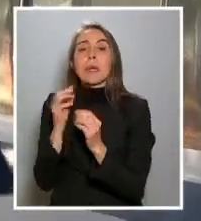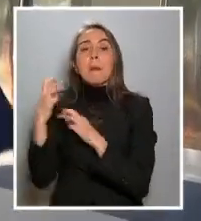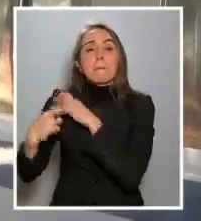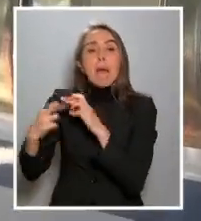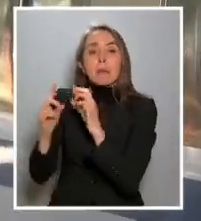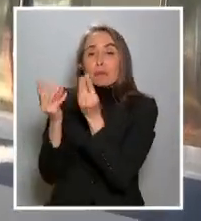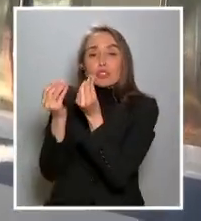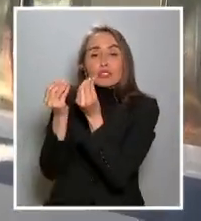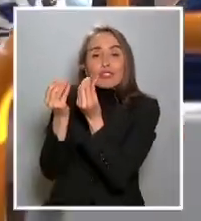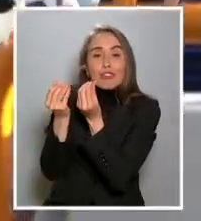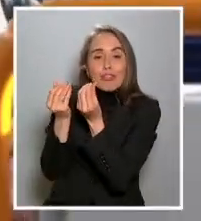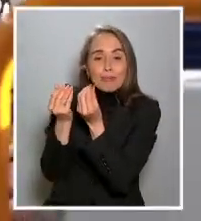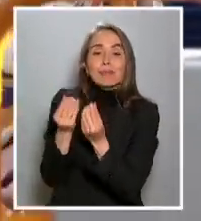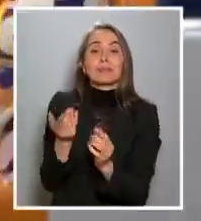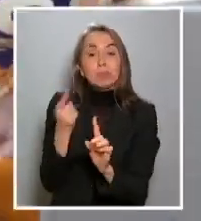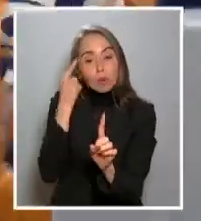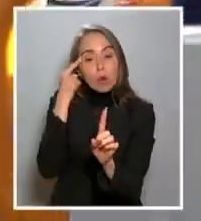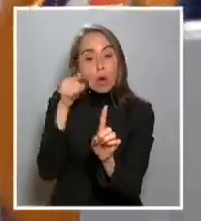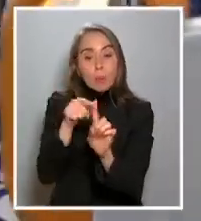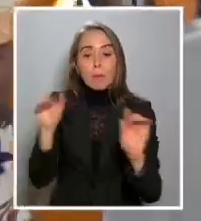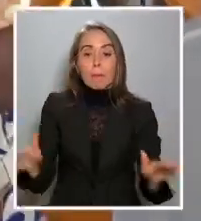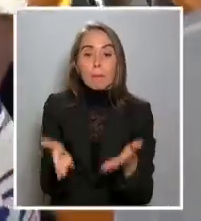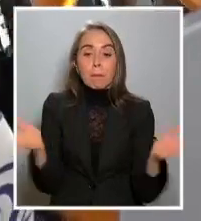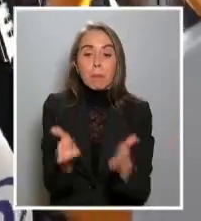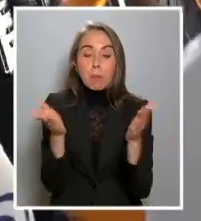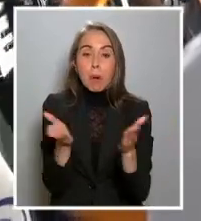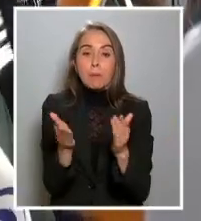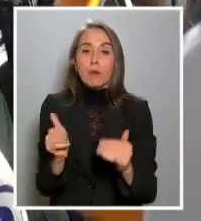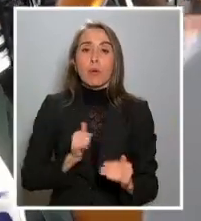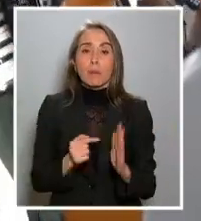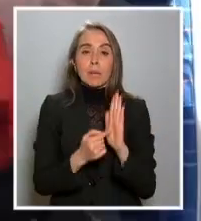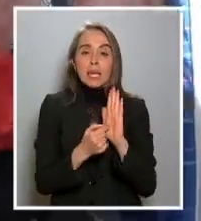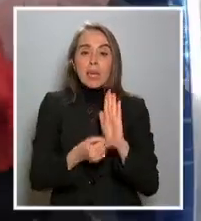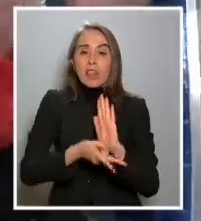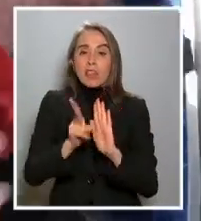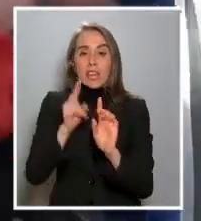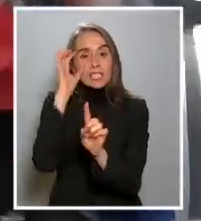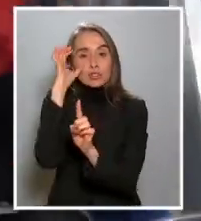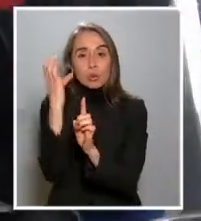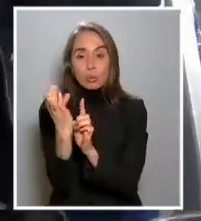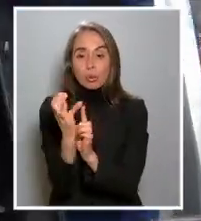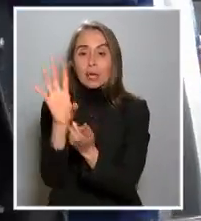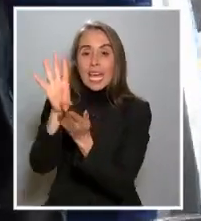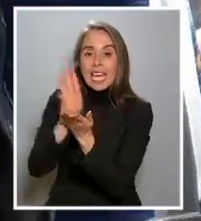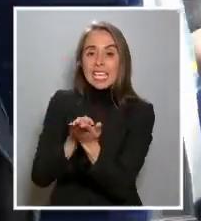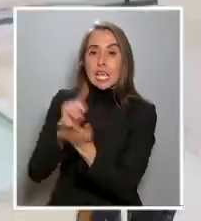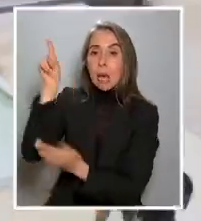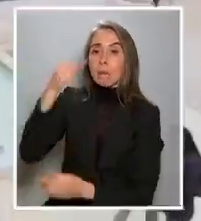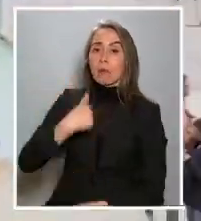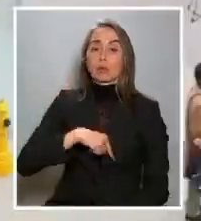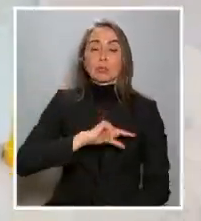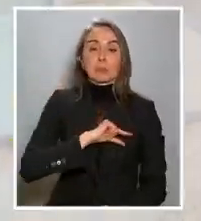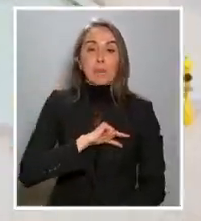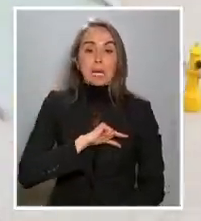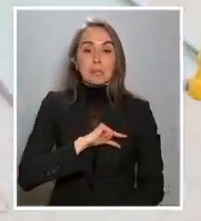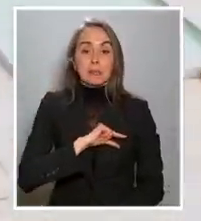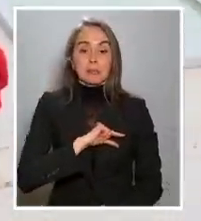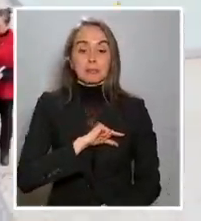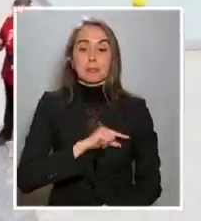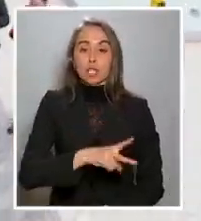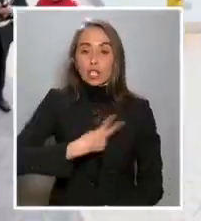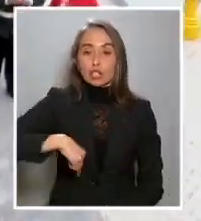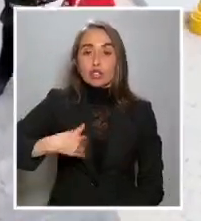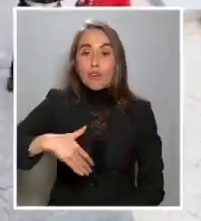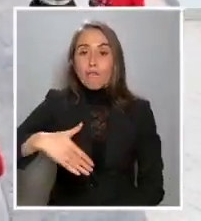Y además, con el objetivo de promover el ejercicio de los derechos culturales, y siguiendo el ejemplo español, vamos